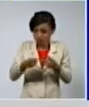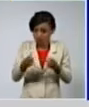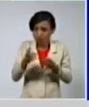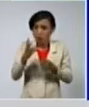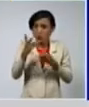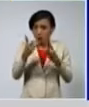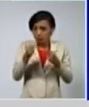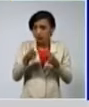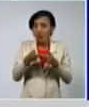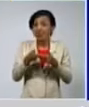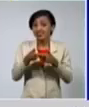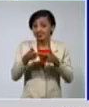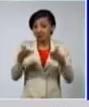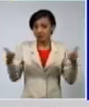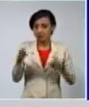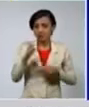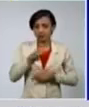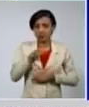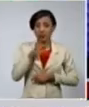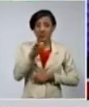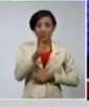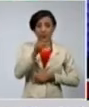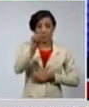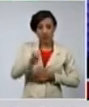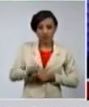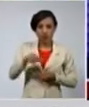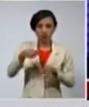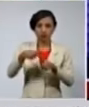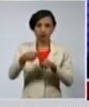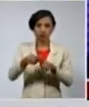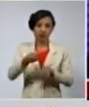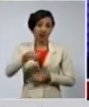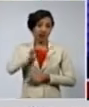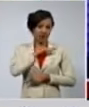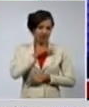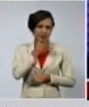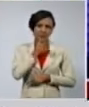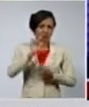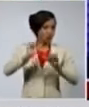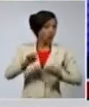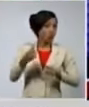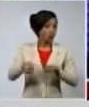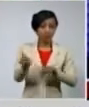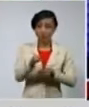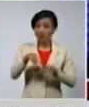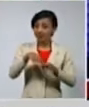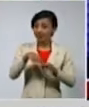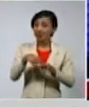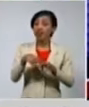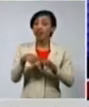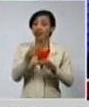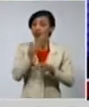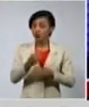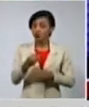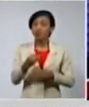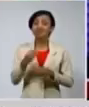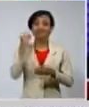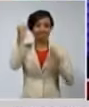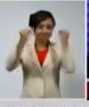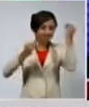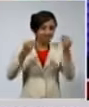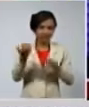casos autóctonos en el día de ayer. Con este comportamiento de los